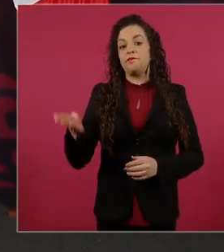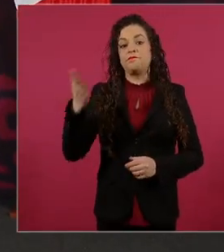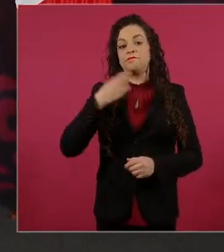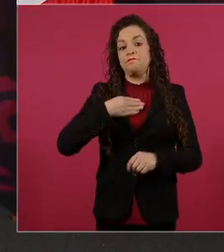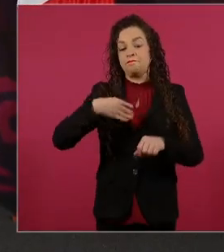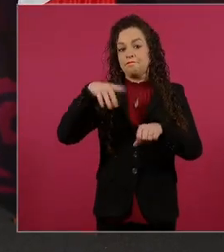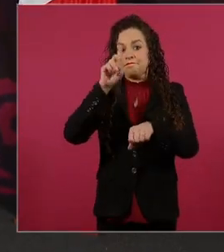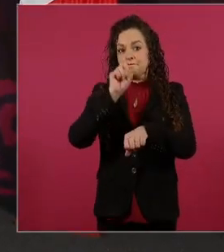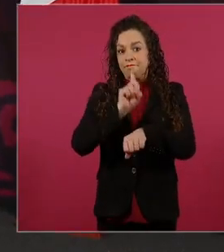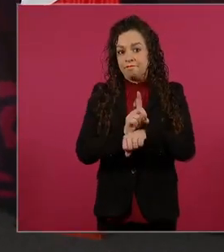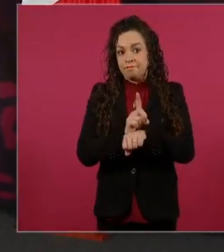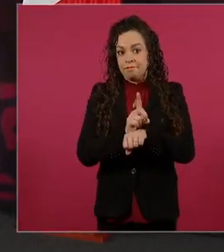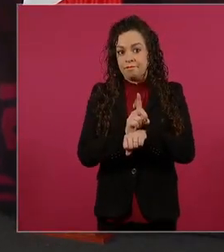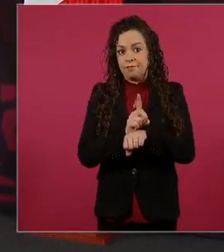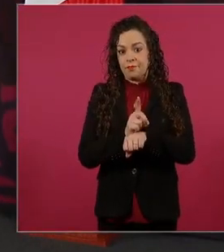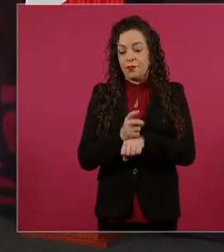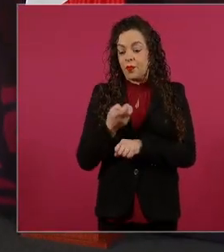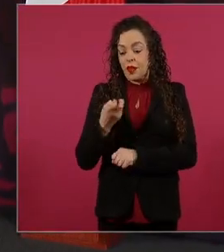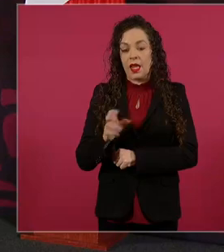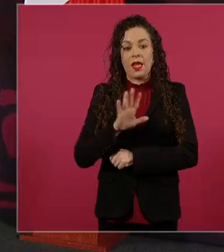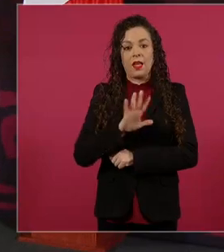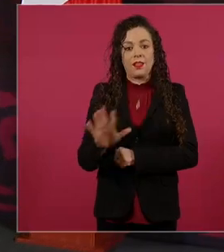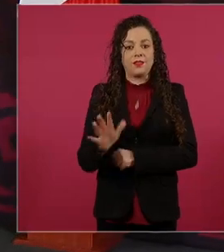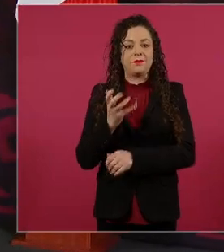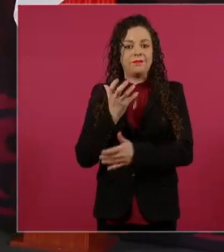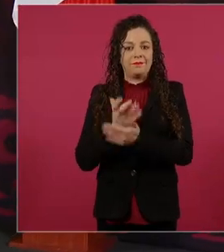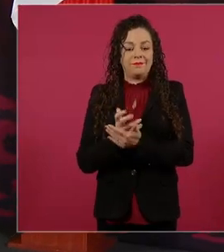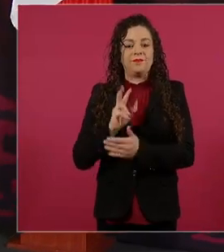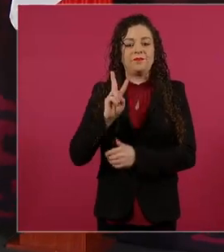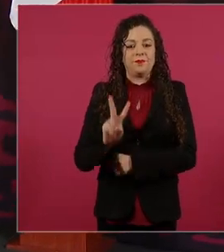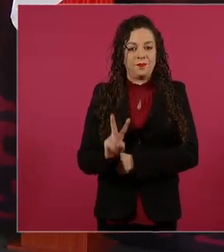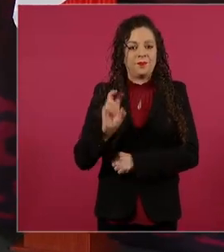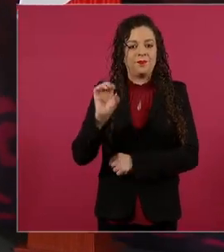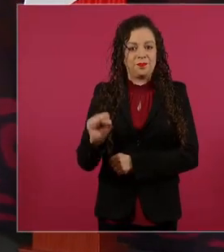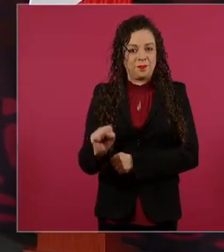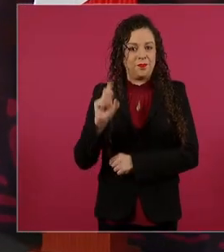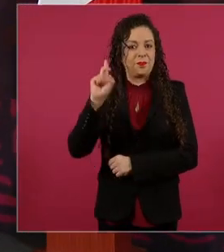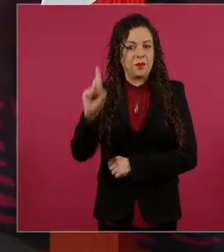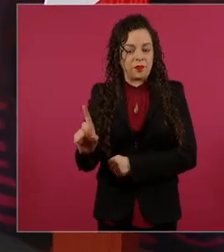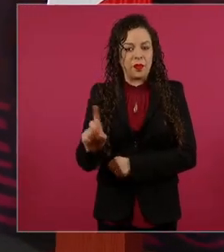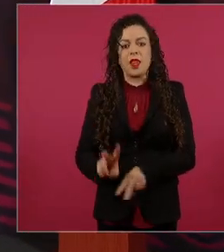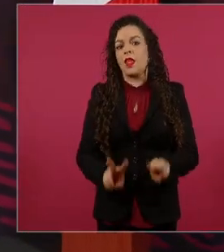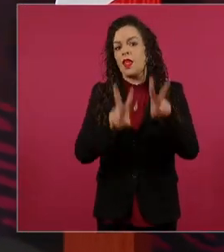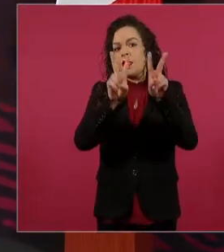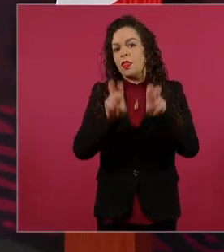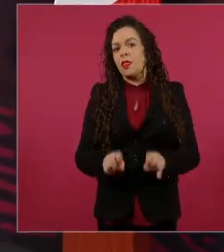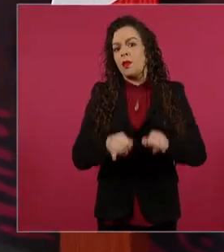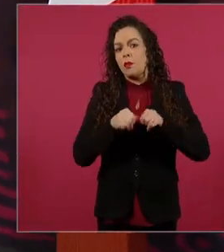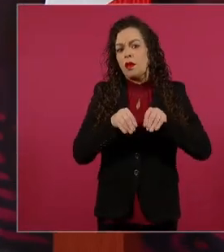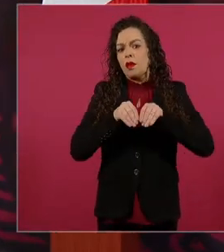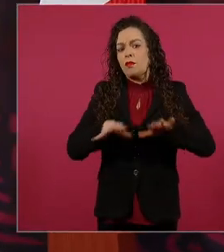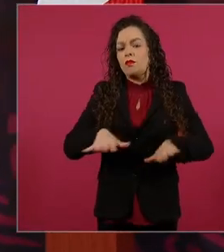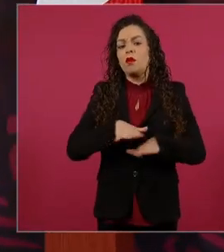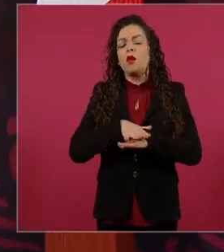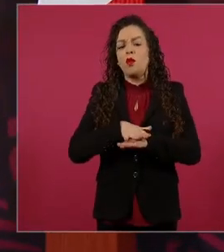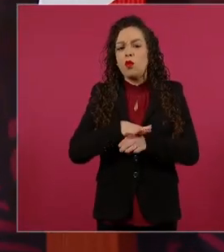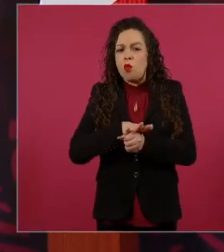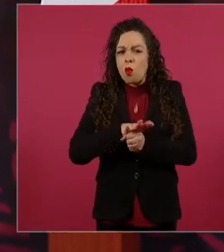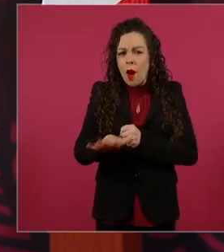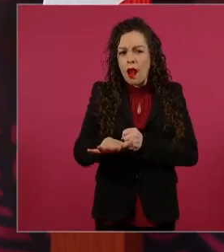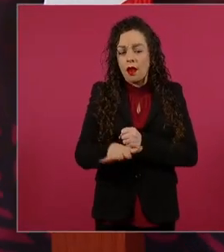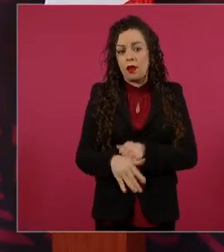vamos a informar sobre vivienda, todo lo que